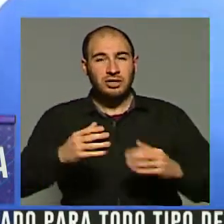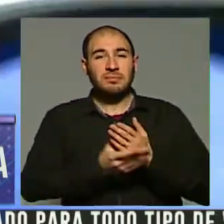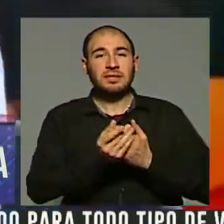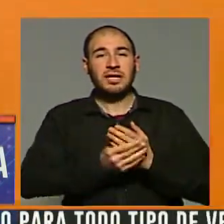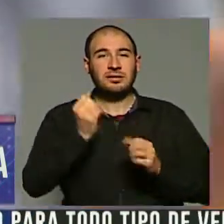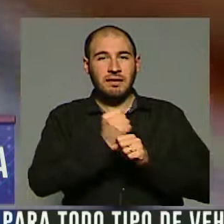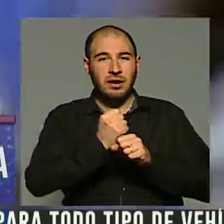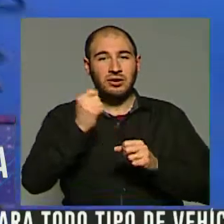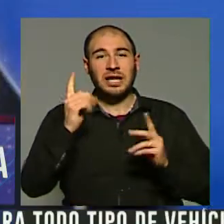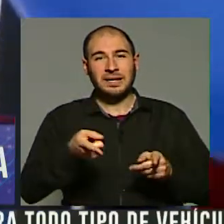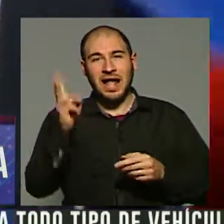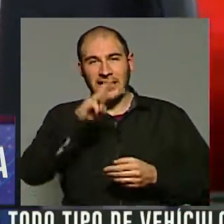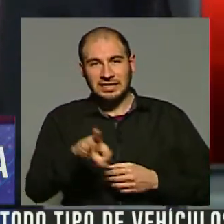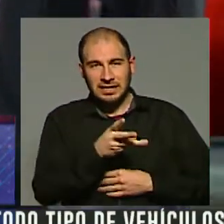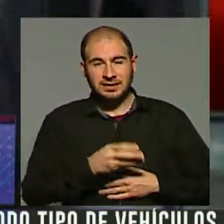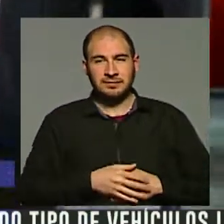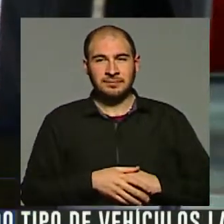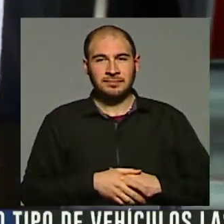Ministerio de Trabajo y la ANSES.